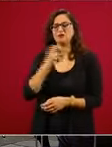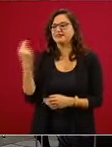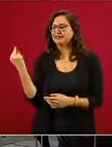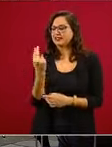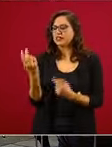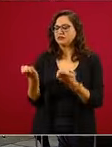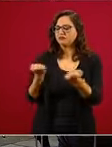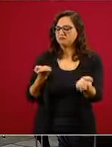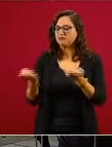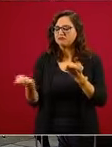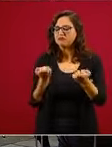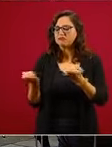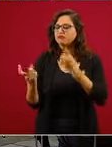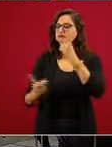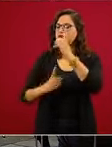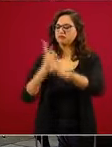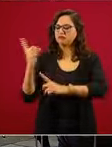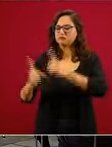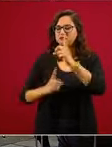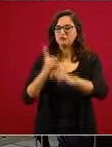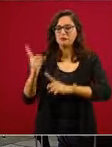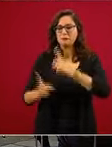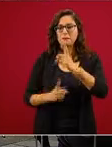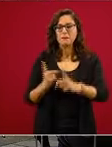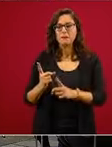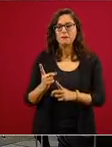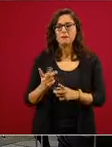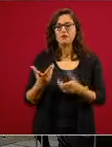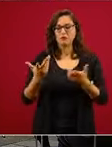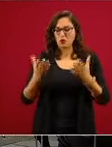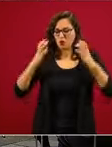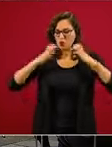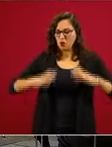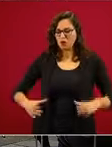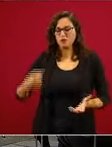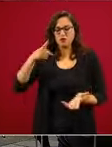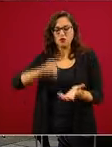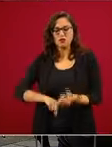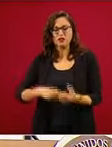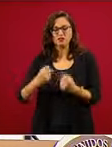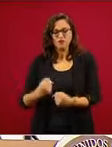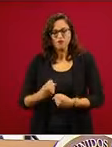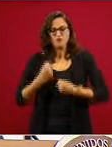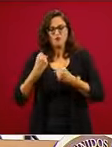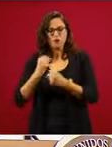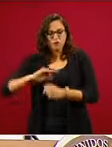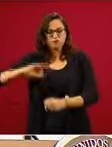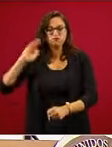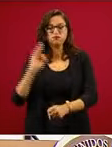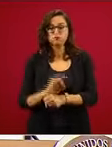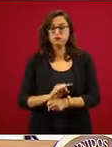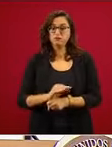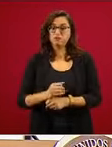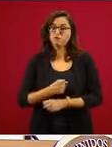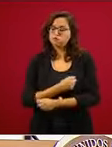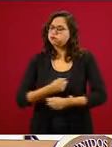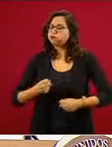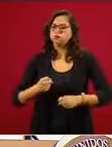y el deporte para fortalecer nuestro sistema inmune y bajar de peso.